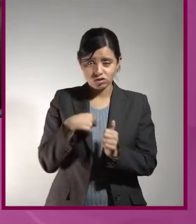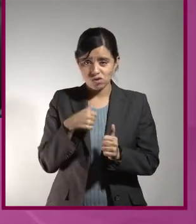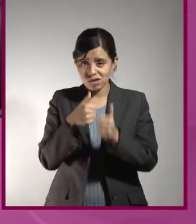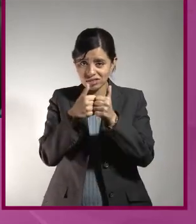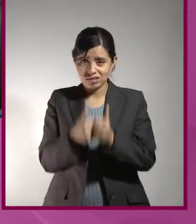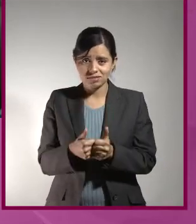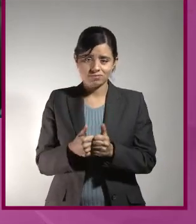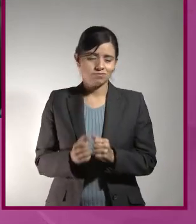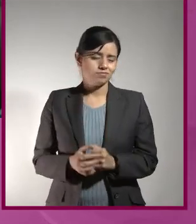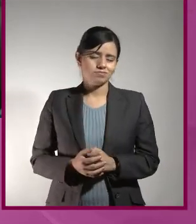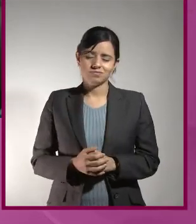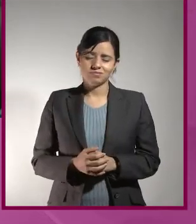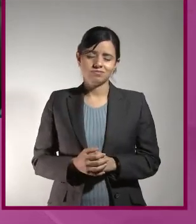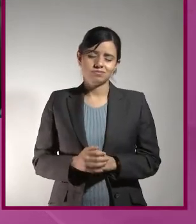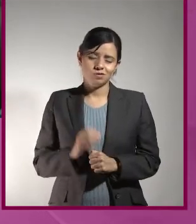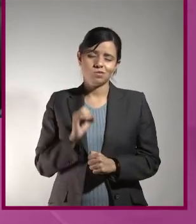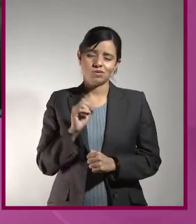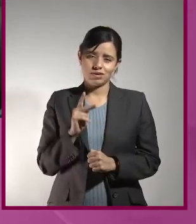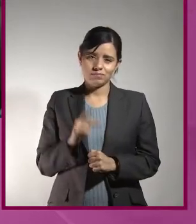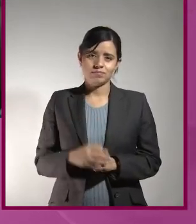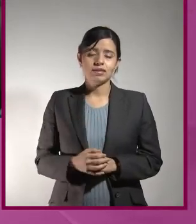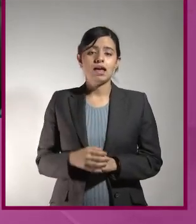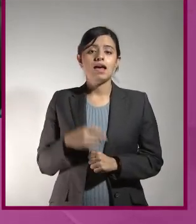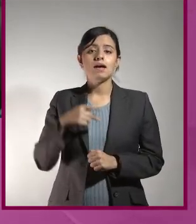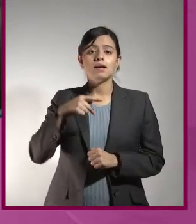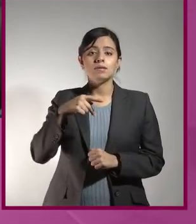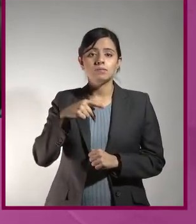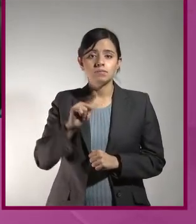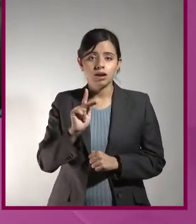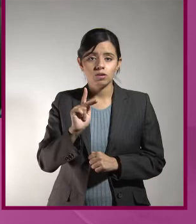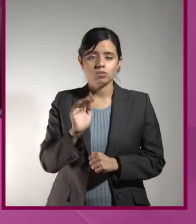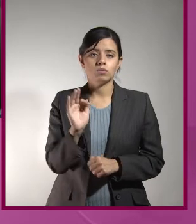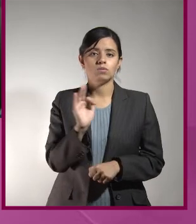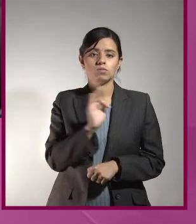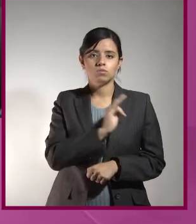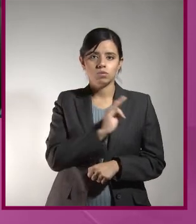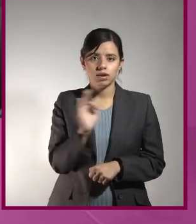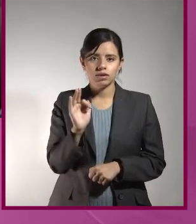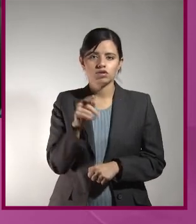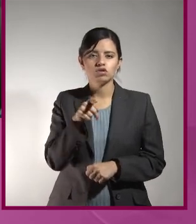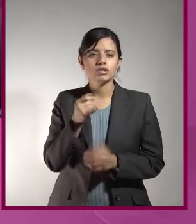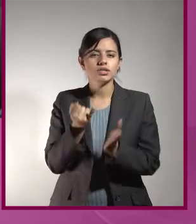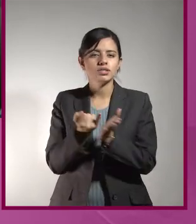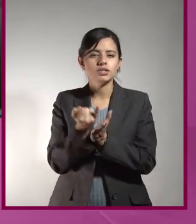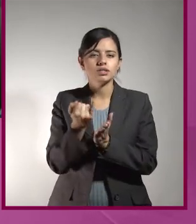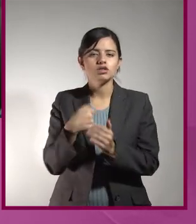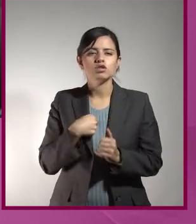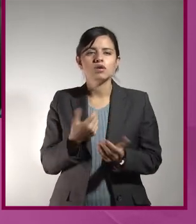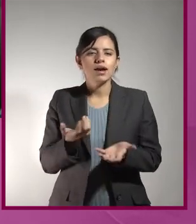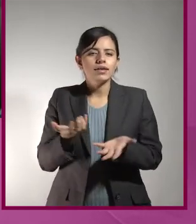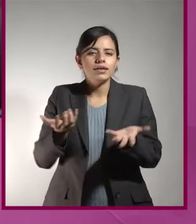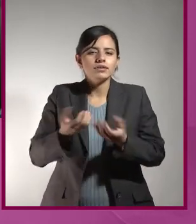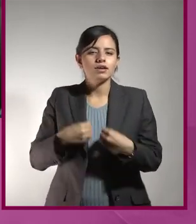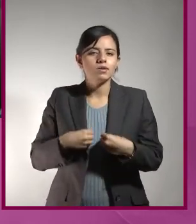esa situación. Vale, pero puedes decidir de cómo